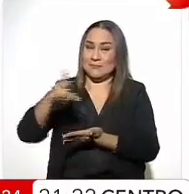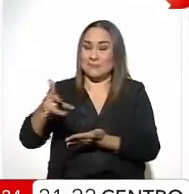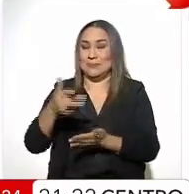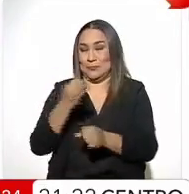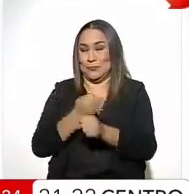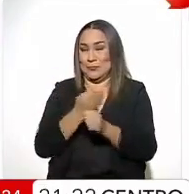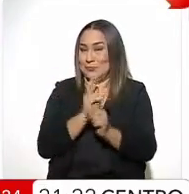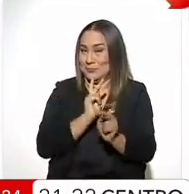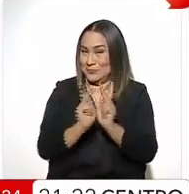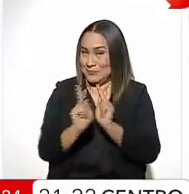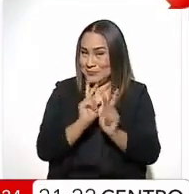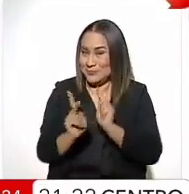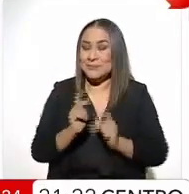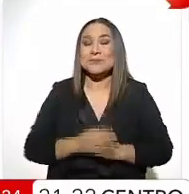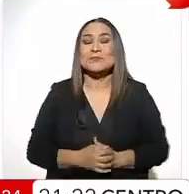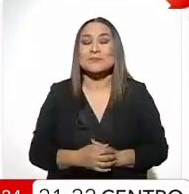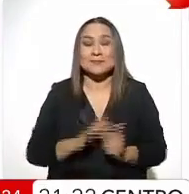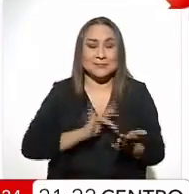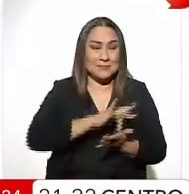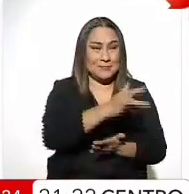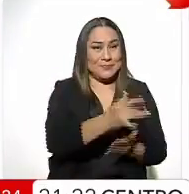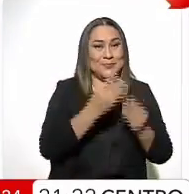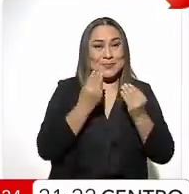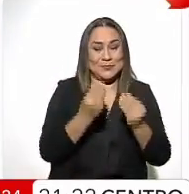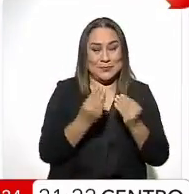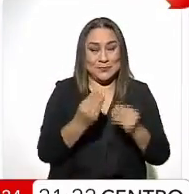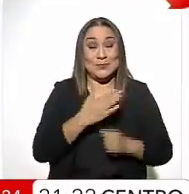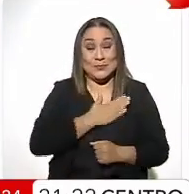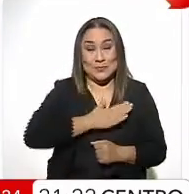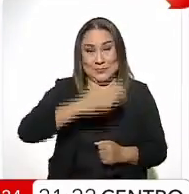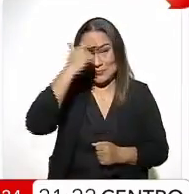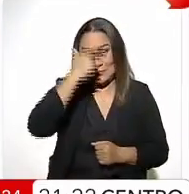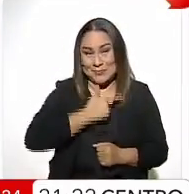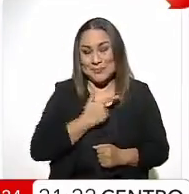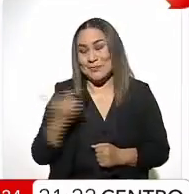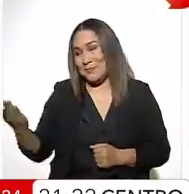conversación. Muchas gracias. Buenas noches. Muy buenas noches.